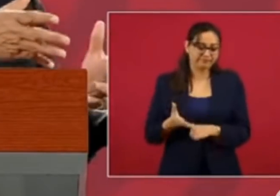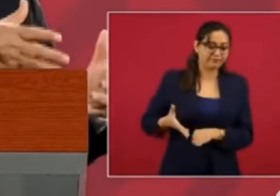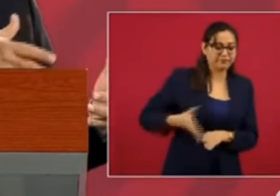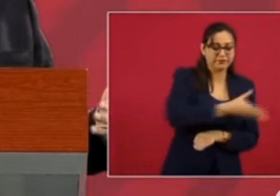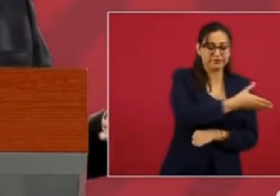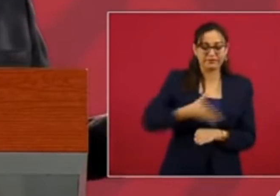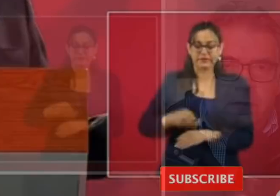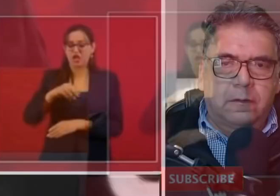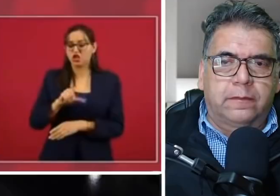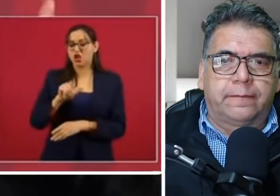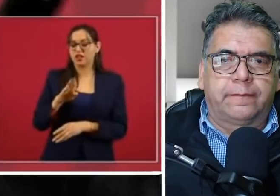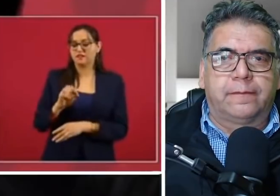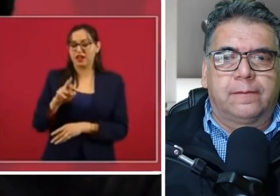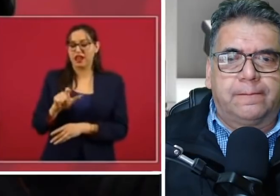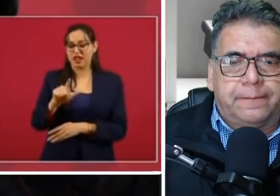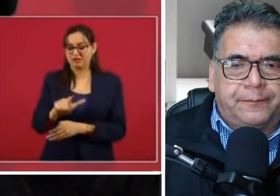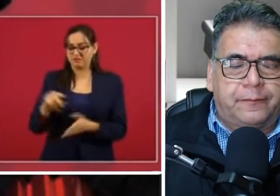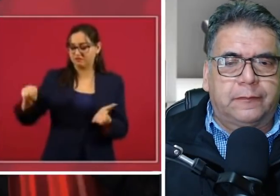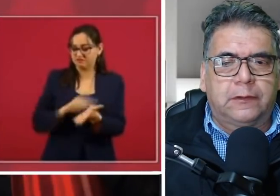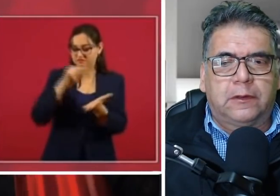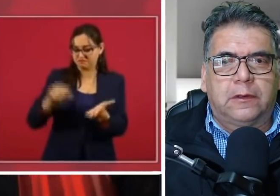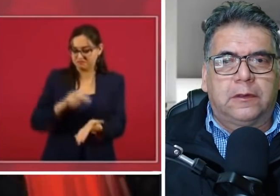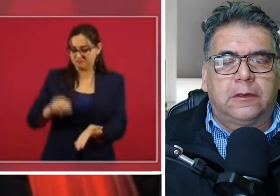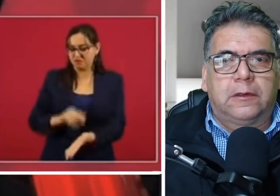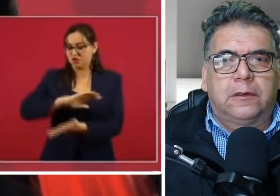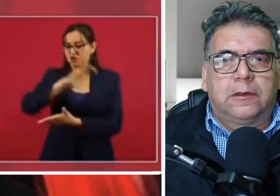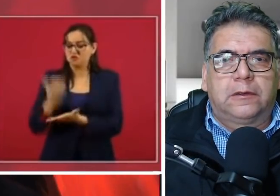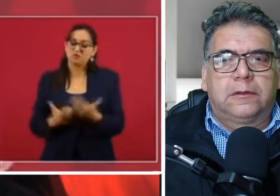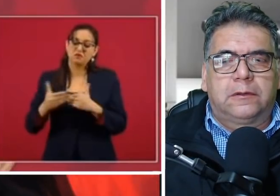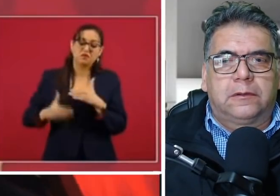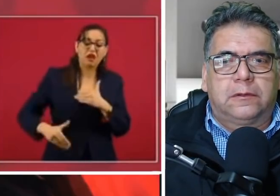neoliberal por 20, 30 años.